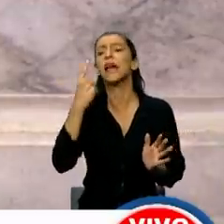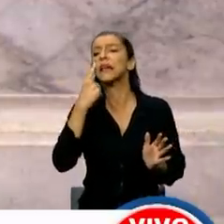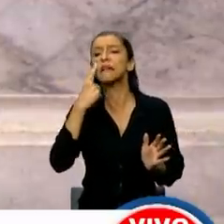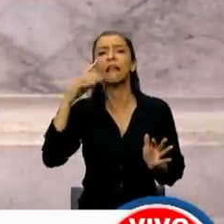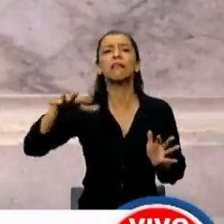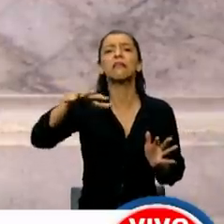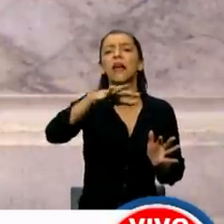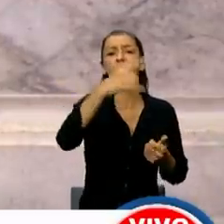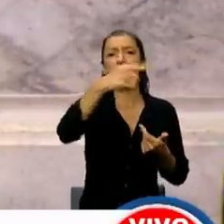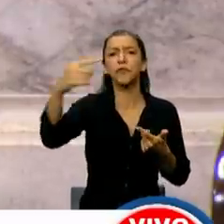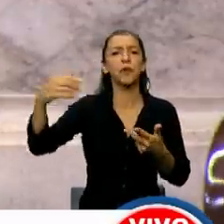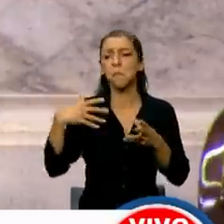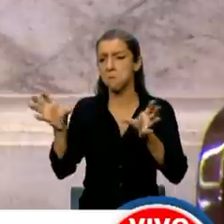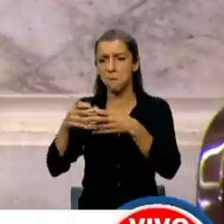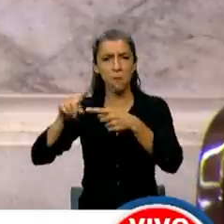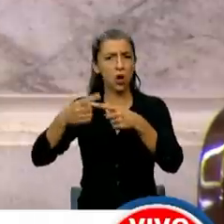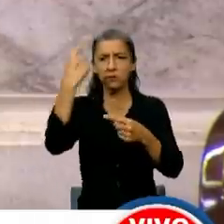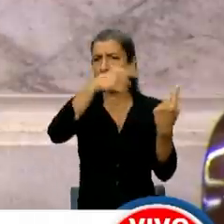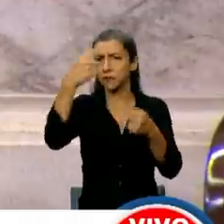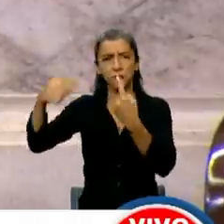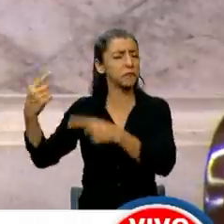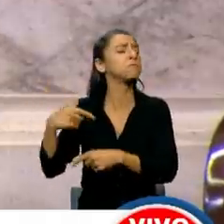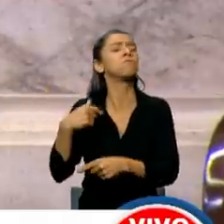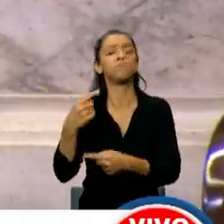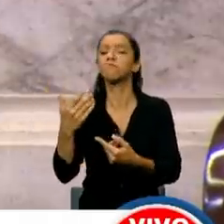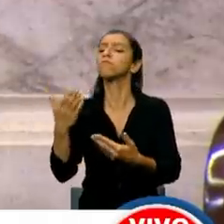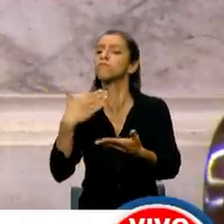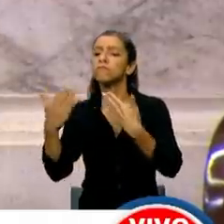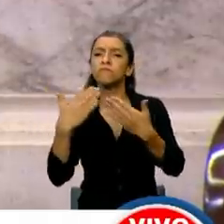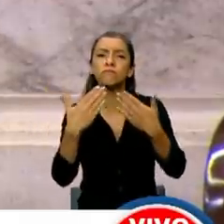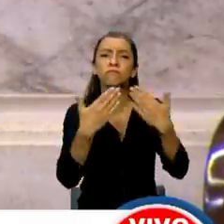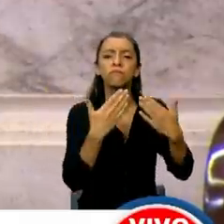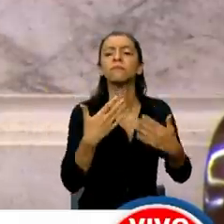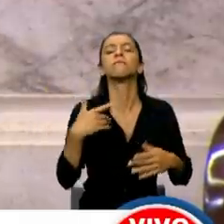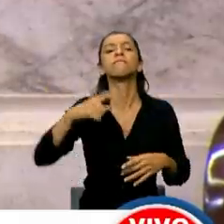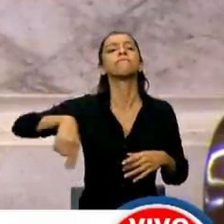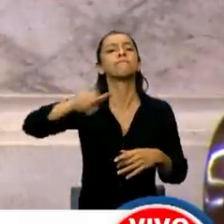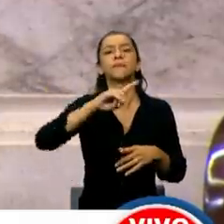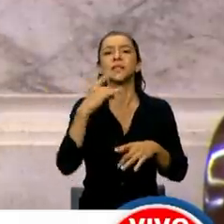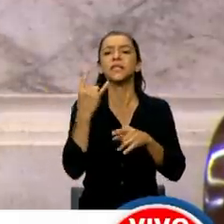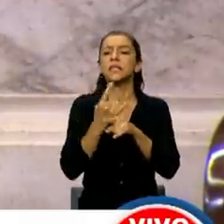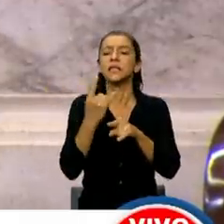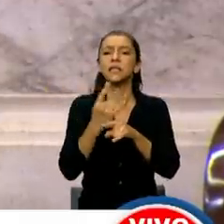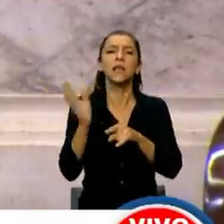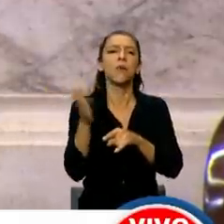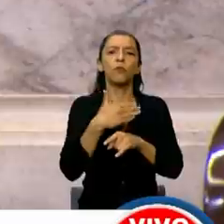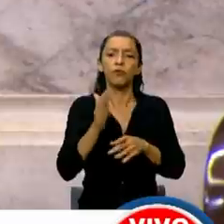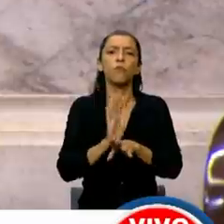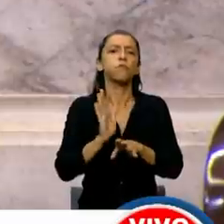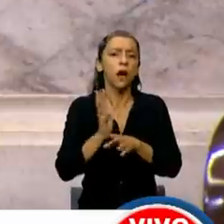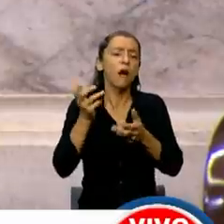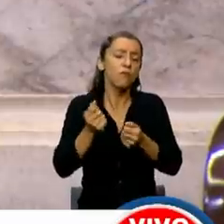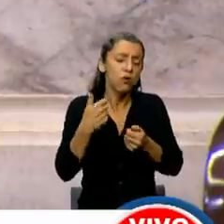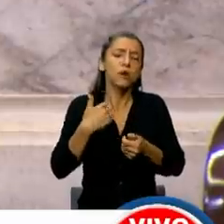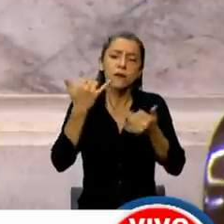intendentes de juntos por el cambio con intendentes vecinalistas se va a encontrar con una obra del gobierno nacional en cada pueblo